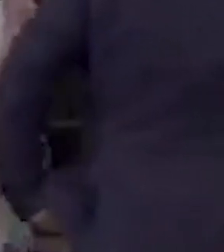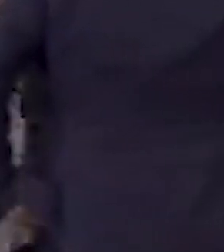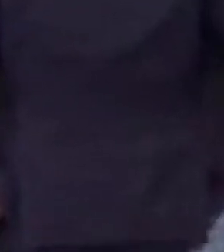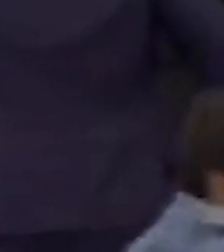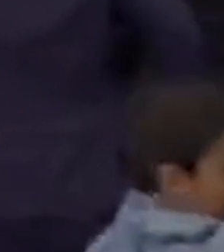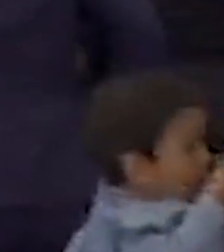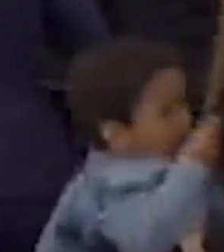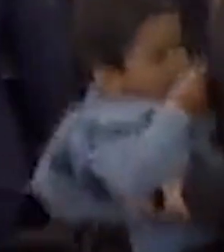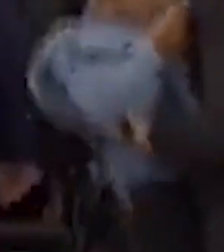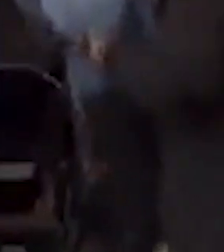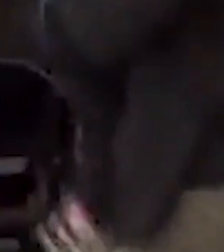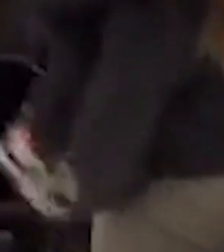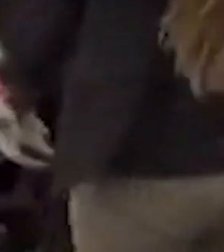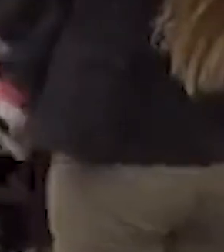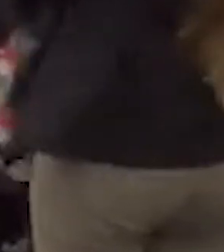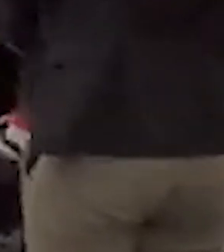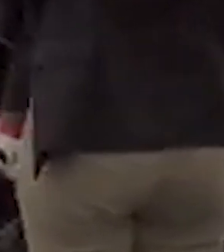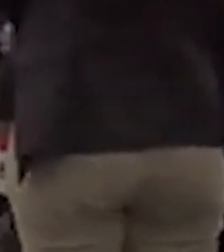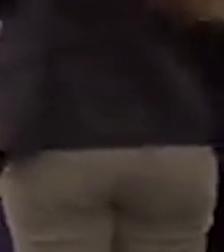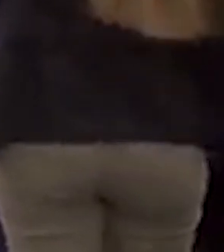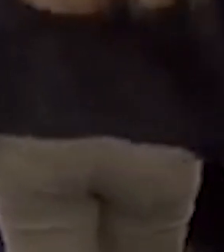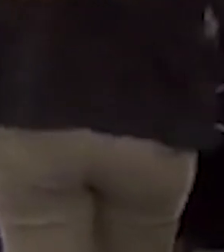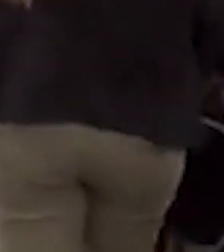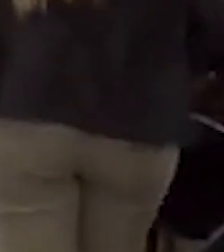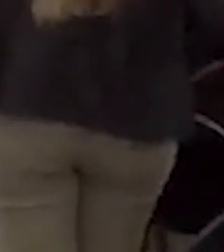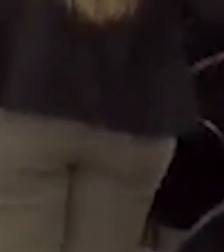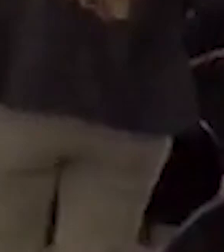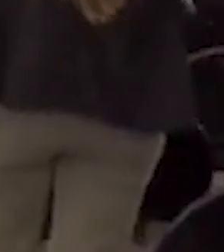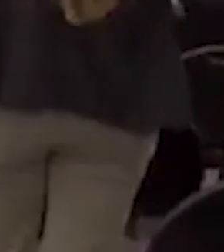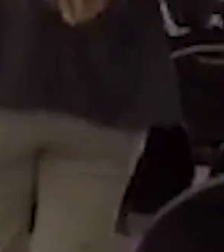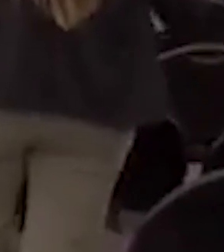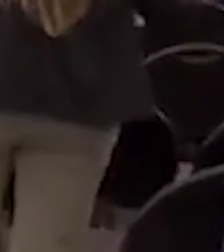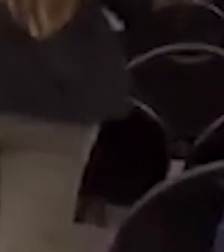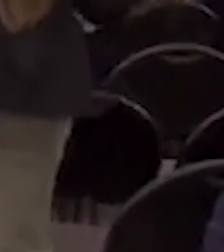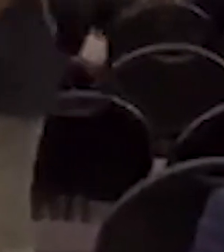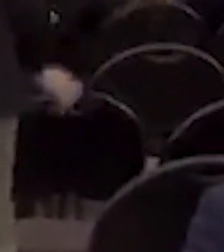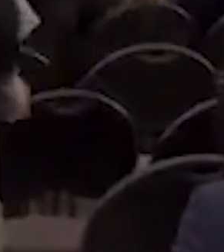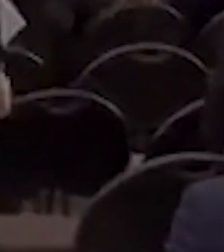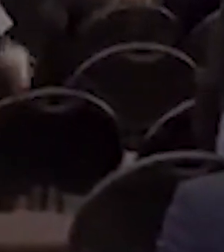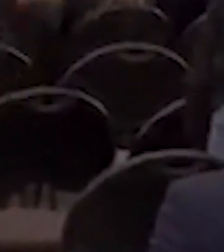presentación las ministras atenderán sus preguntas en un punto de prensa. Muchas gracias y que tengan una excelente tarde.